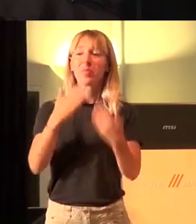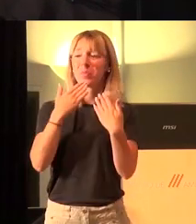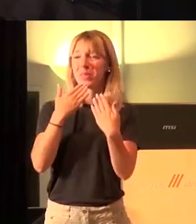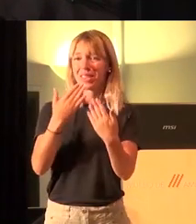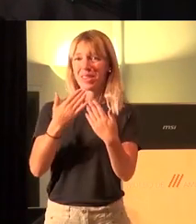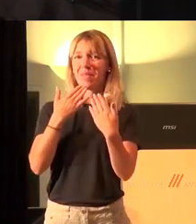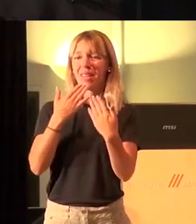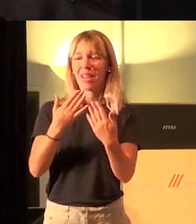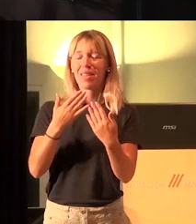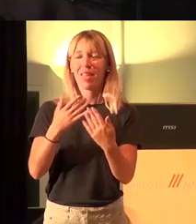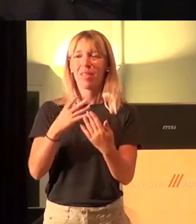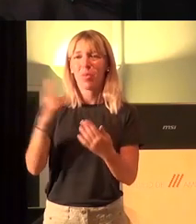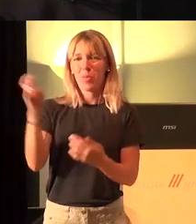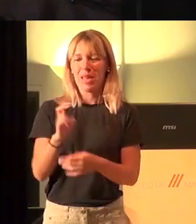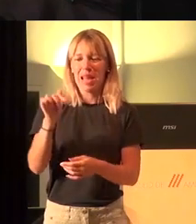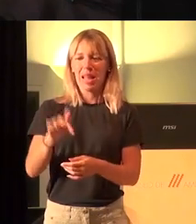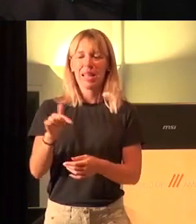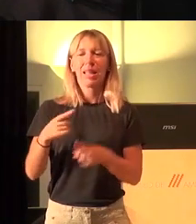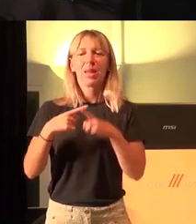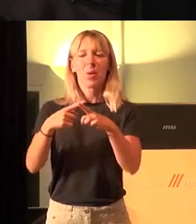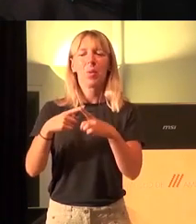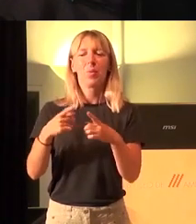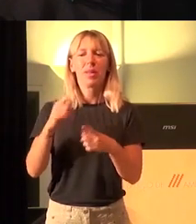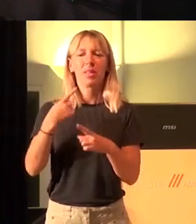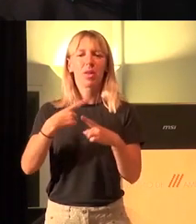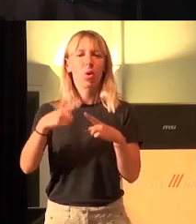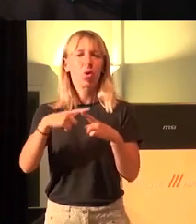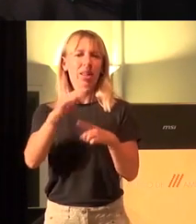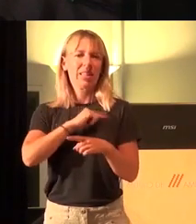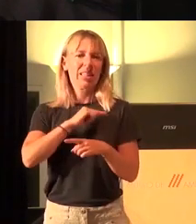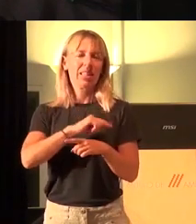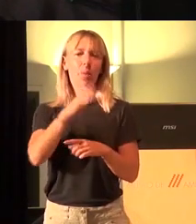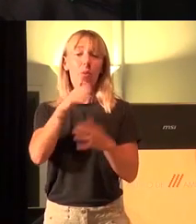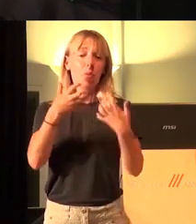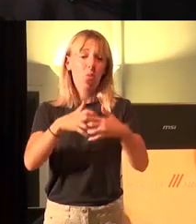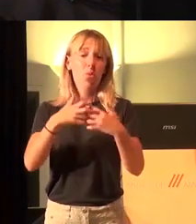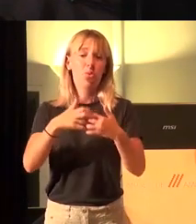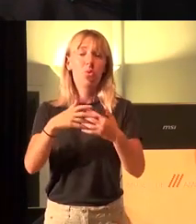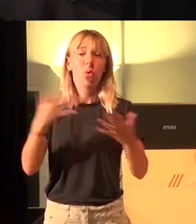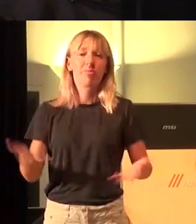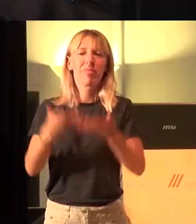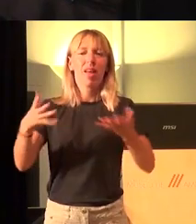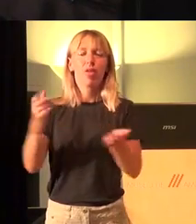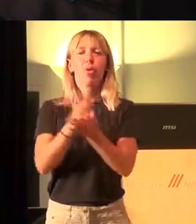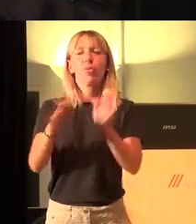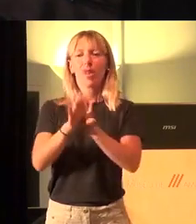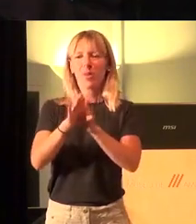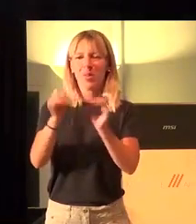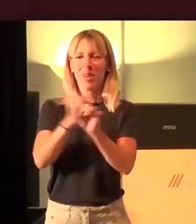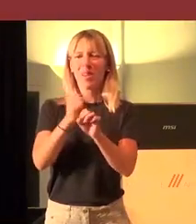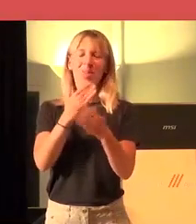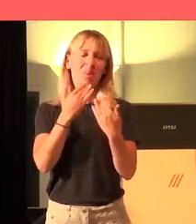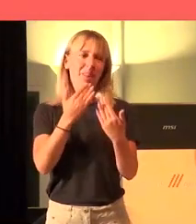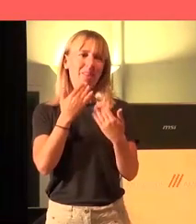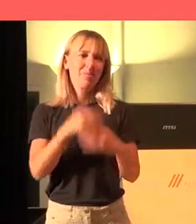Muchísimas gracias por estar aquí y por compartirnos lo que sientes, porque es el motor que nos va a impulsar a todos para seguir trabajando.